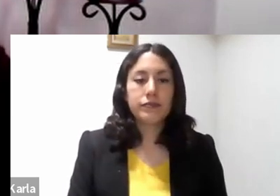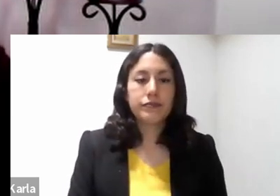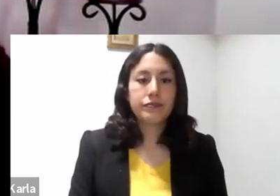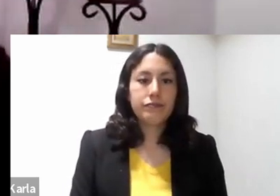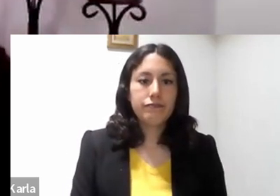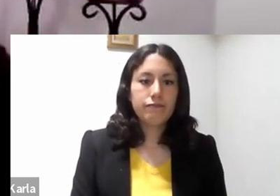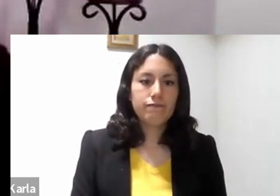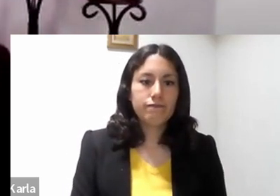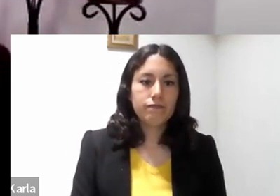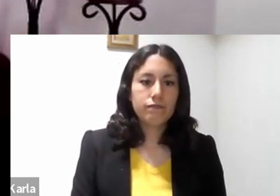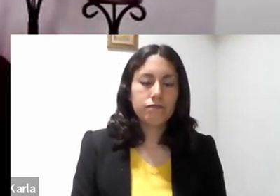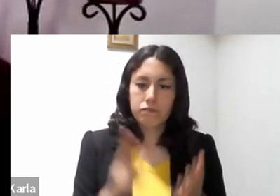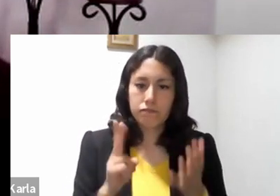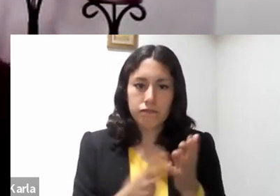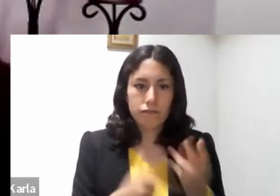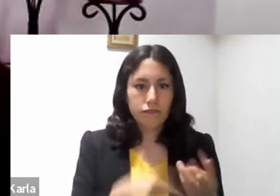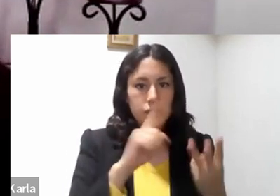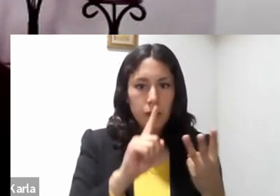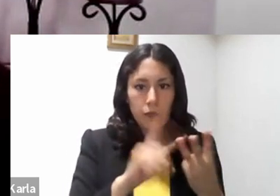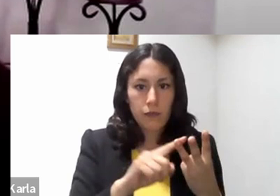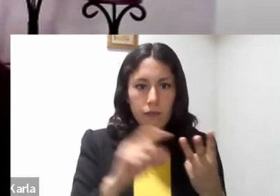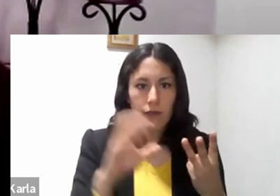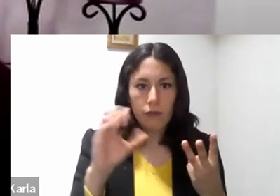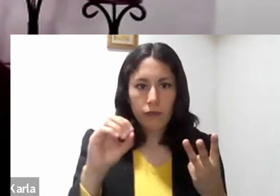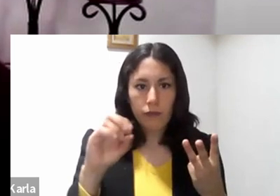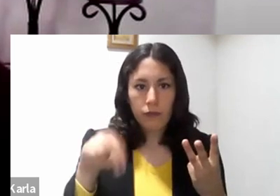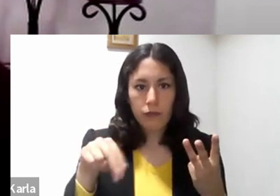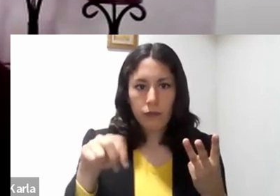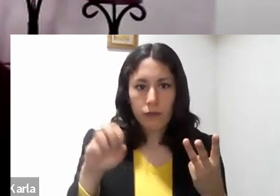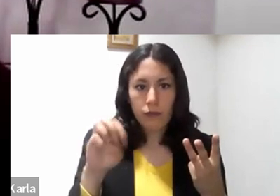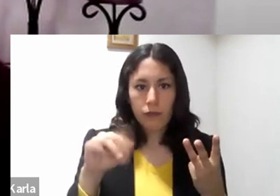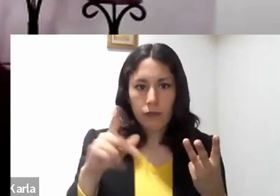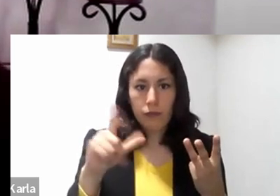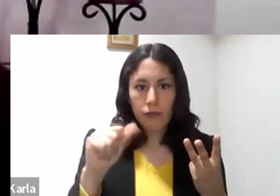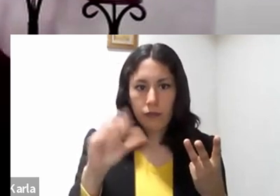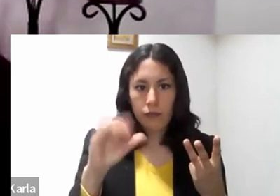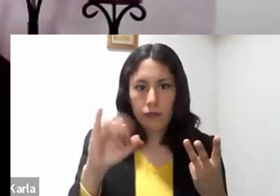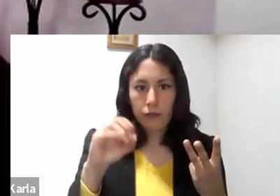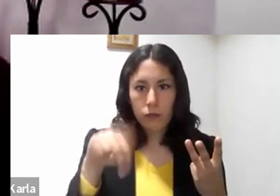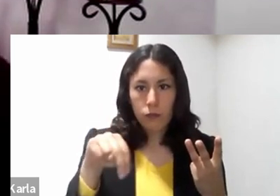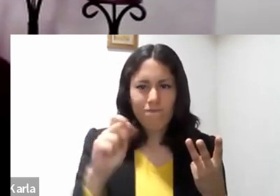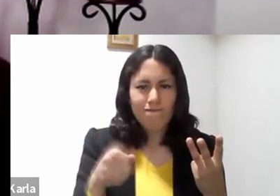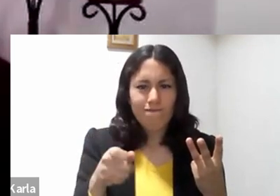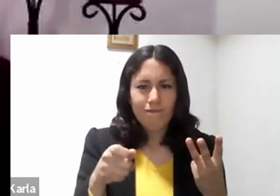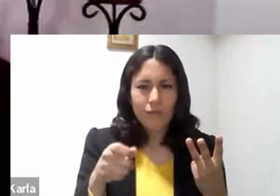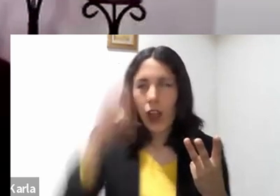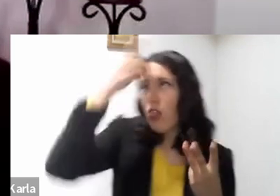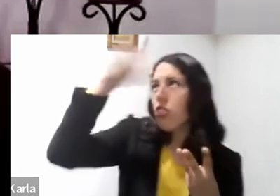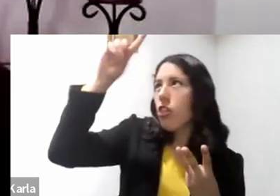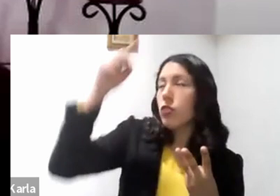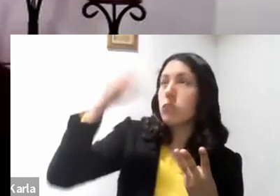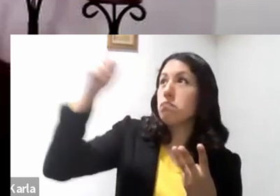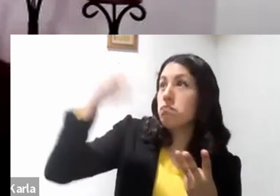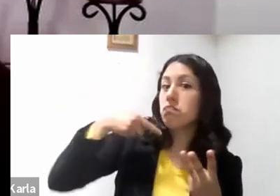el equivalente es pasar tiempo juntos con una amistad es nos sentamos en el cine y vamos